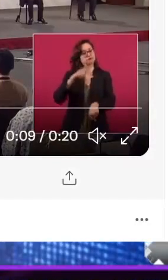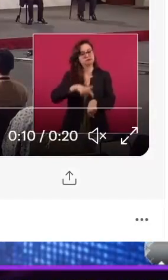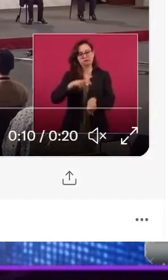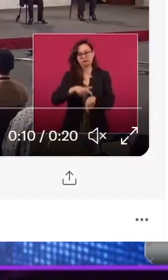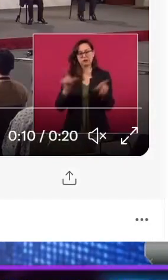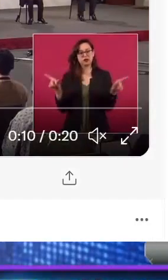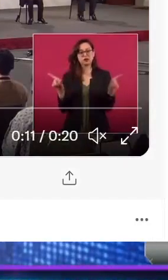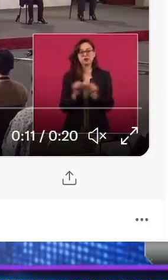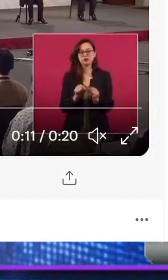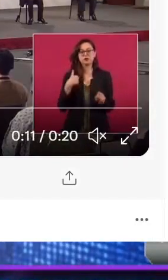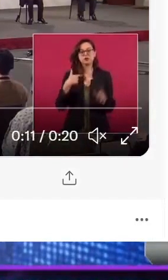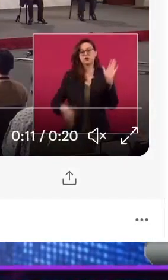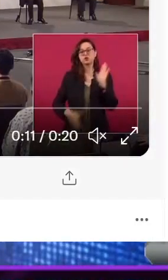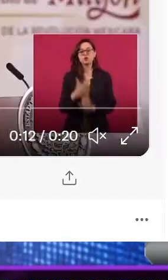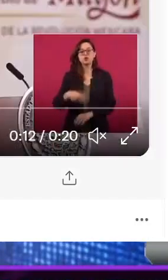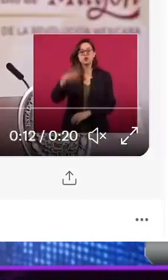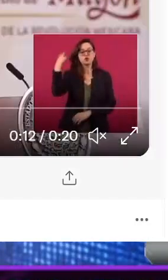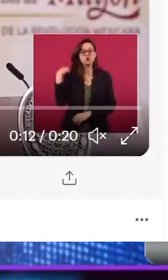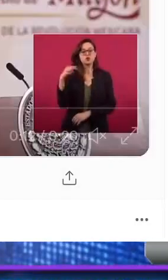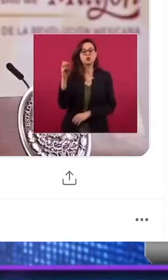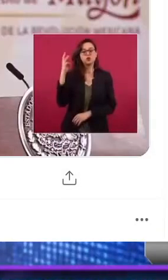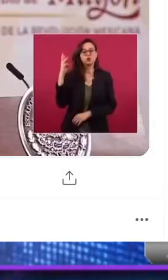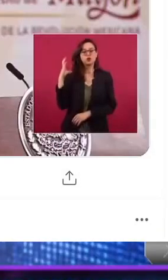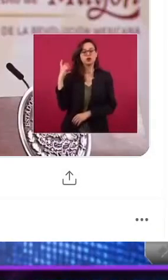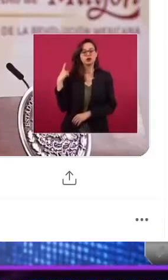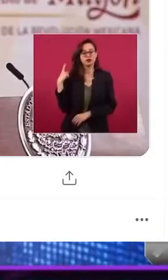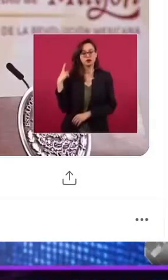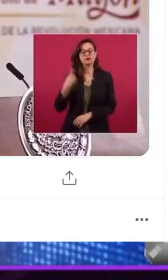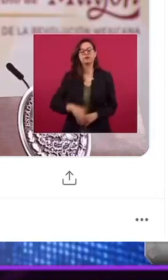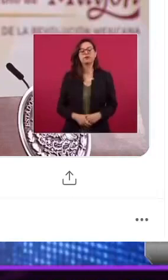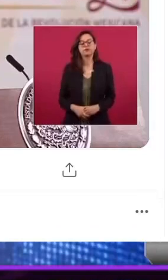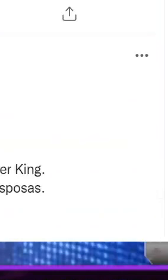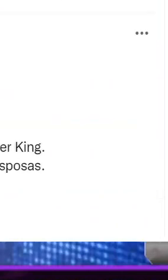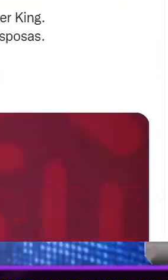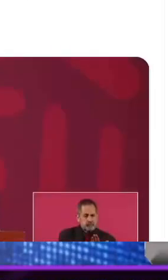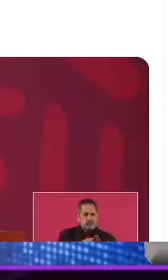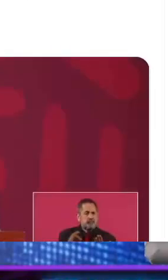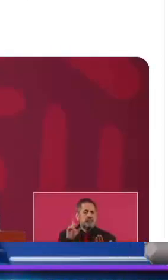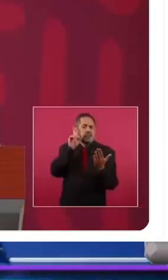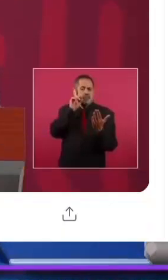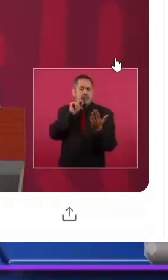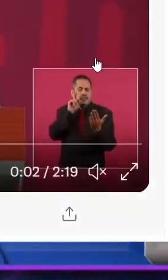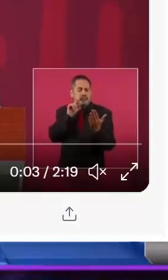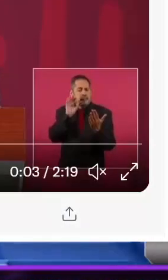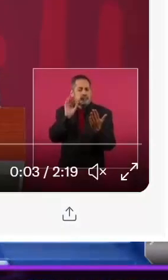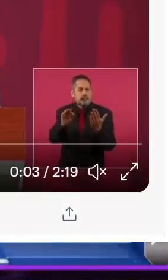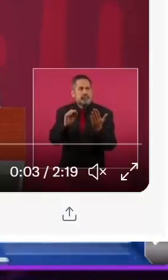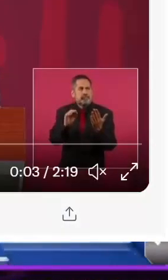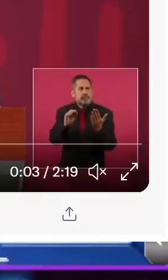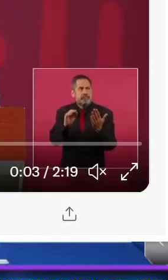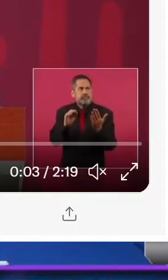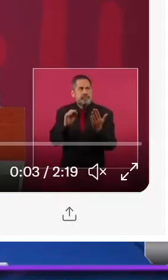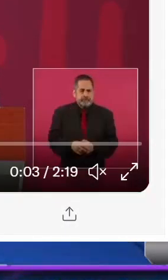viaje a Estados Unidos. A las 10:30 salió a Washington. Mañana se reunirá con